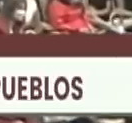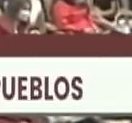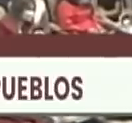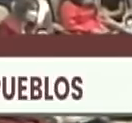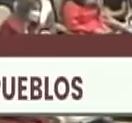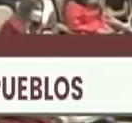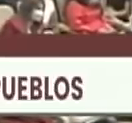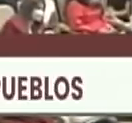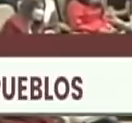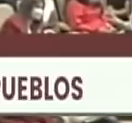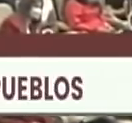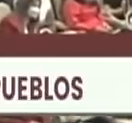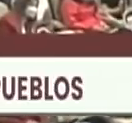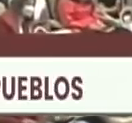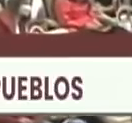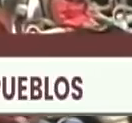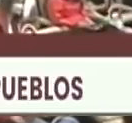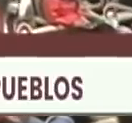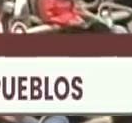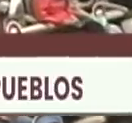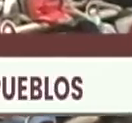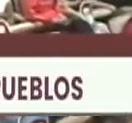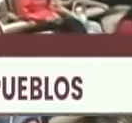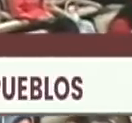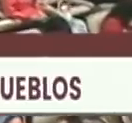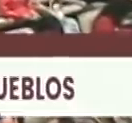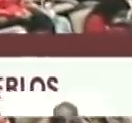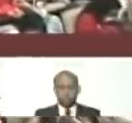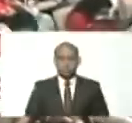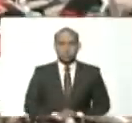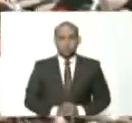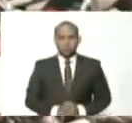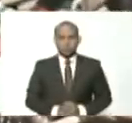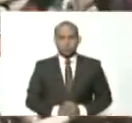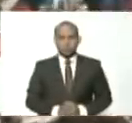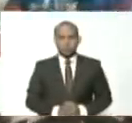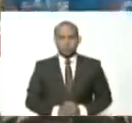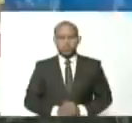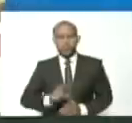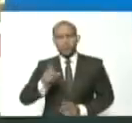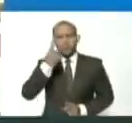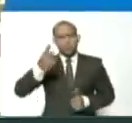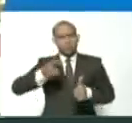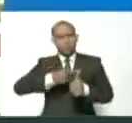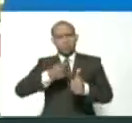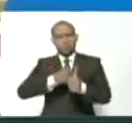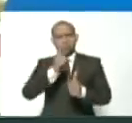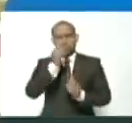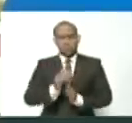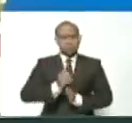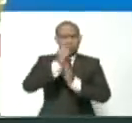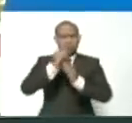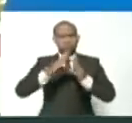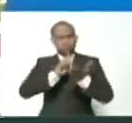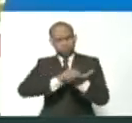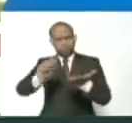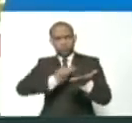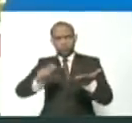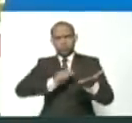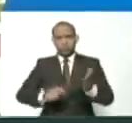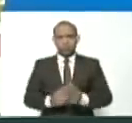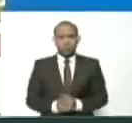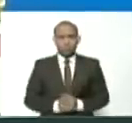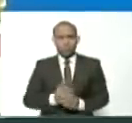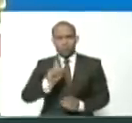activo, en dos direcciones. El primer lugar, la primera dirección, tomen nota,